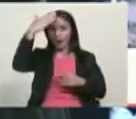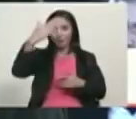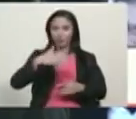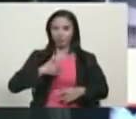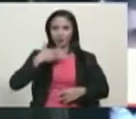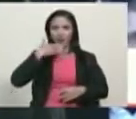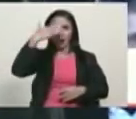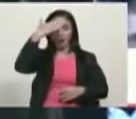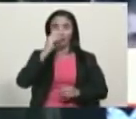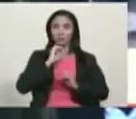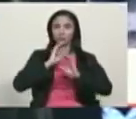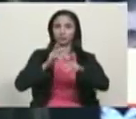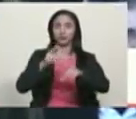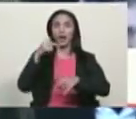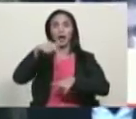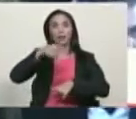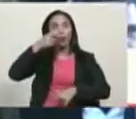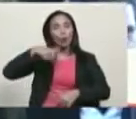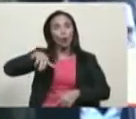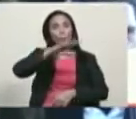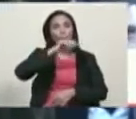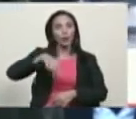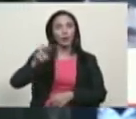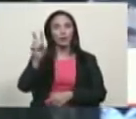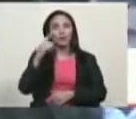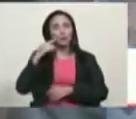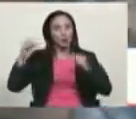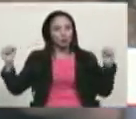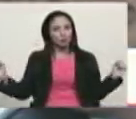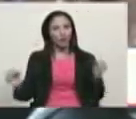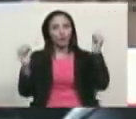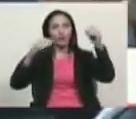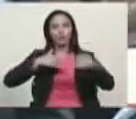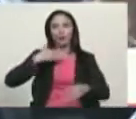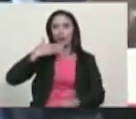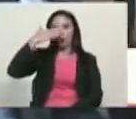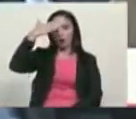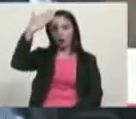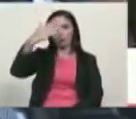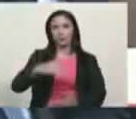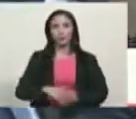al pueblo venezolano que viva el pueblo árabe,